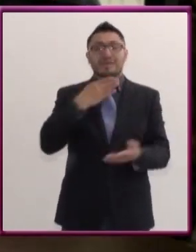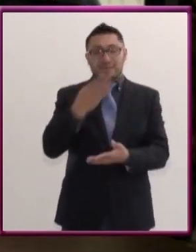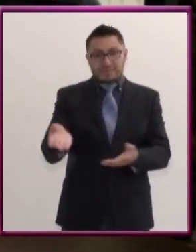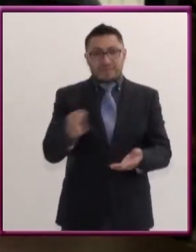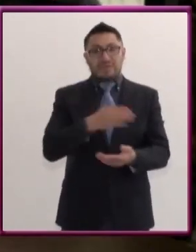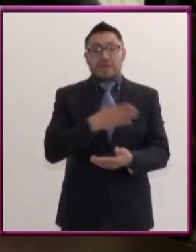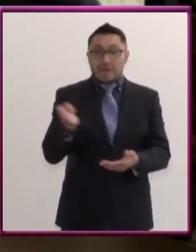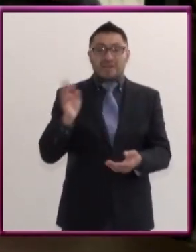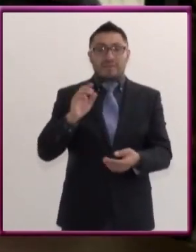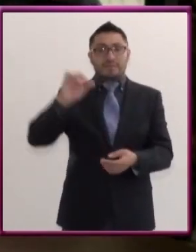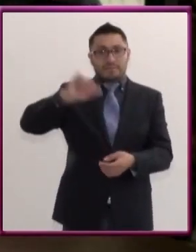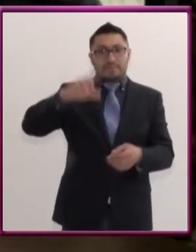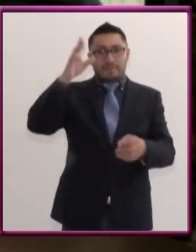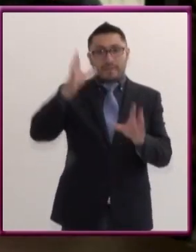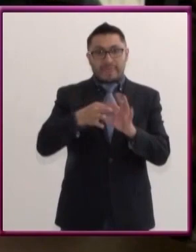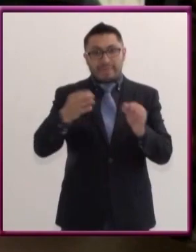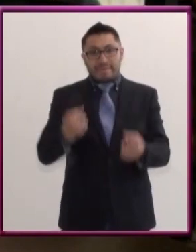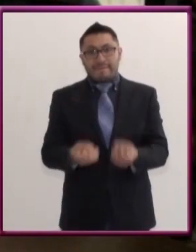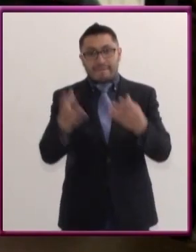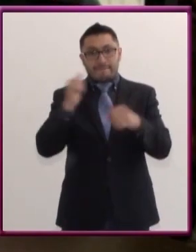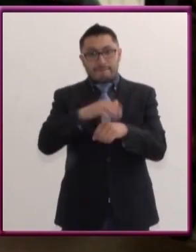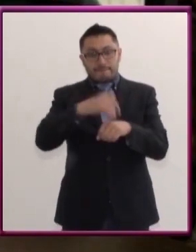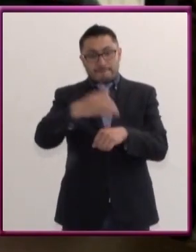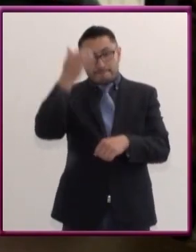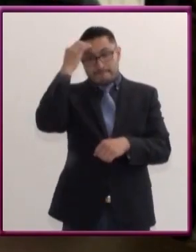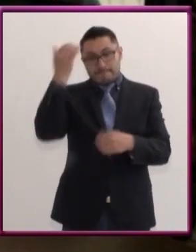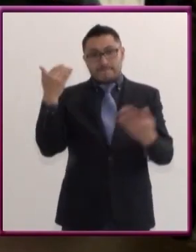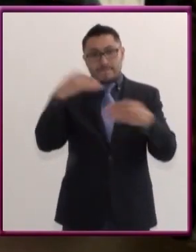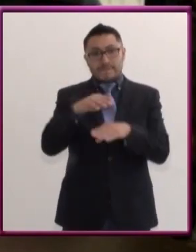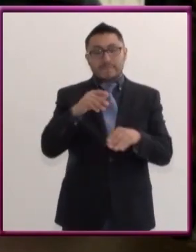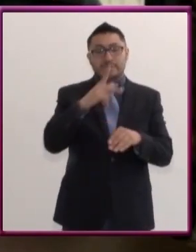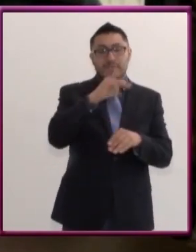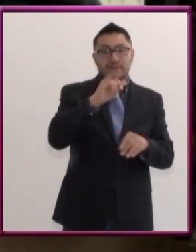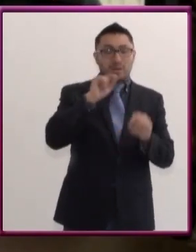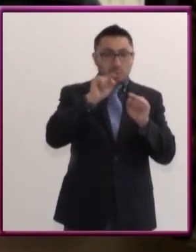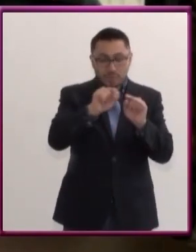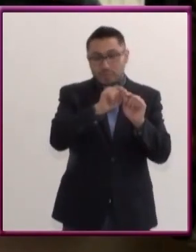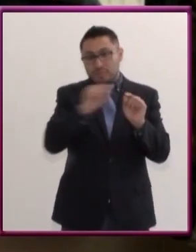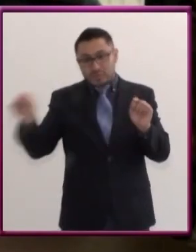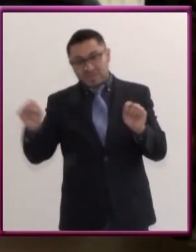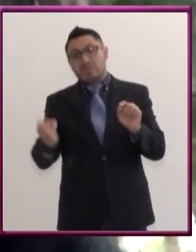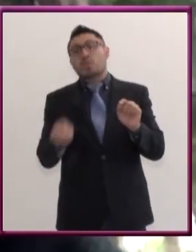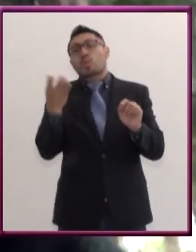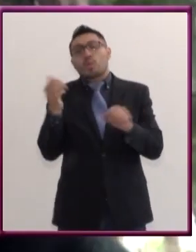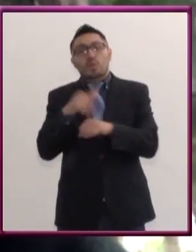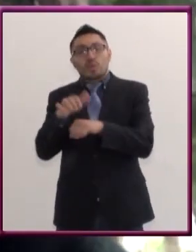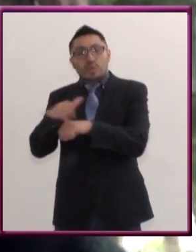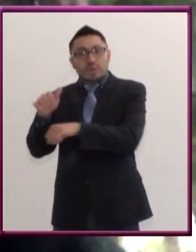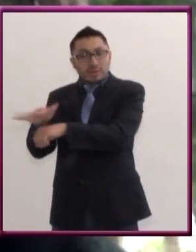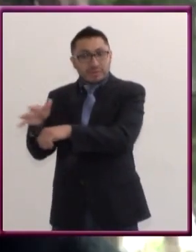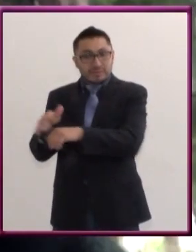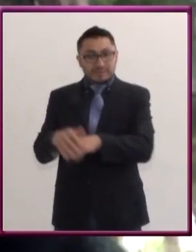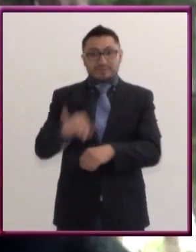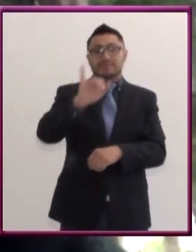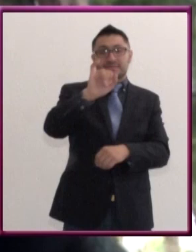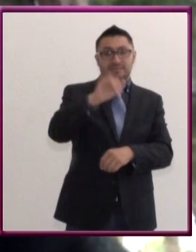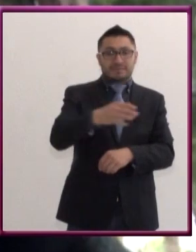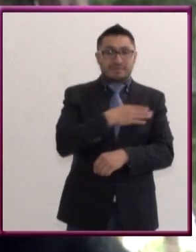bueno, Hoy nos puedes platicar cuántas cifras se conocen después del punto en pi. claro que sí.